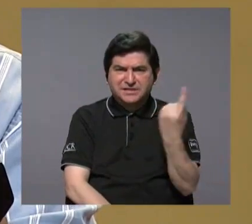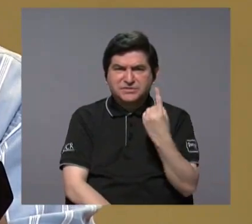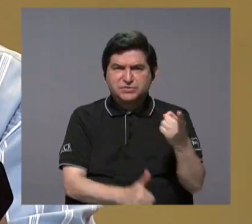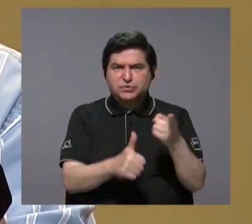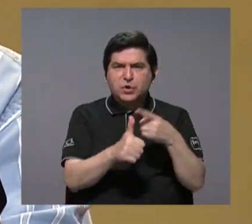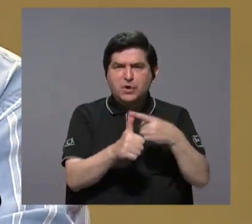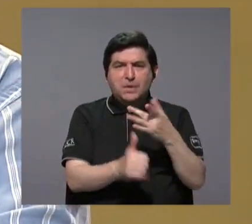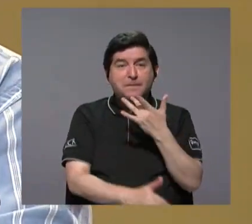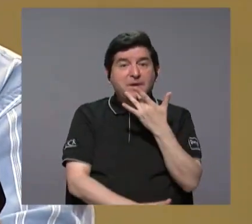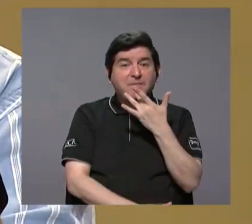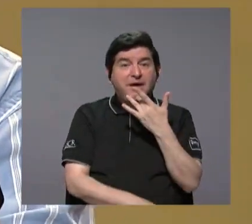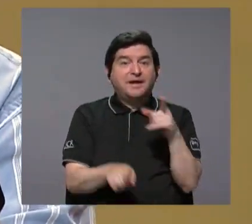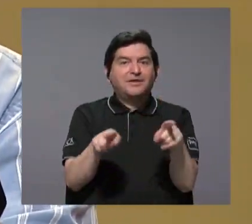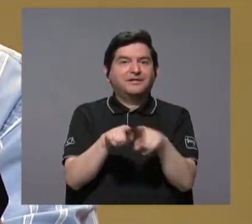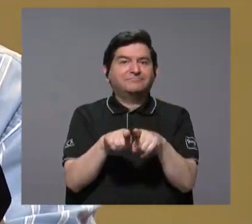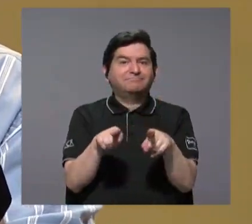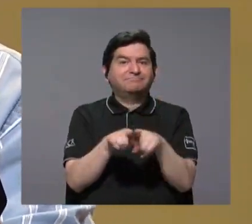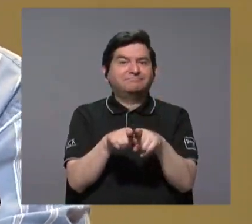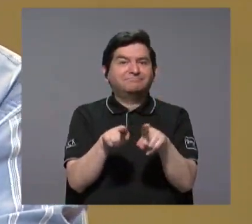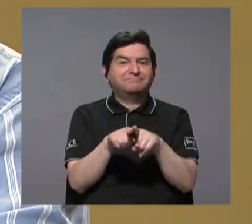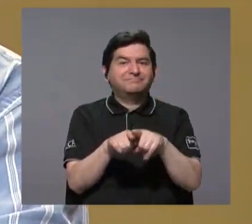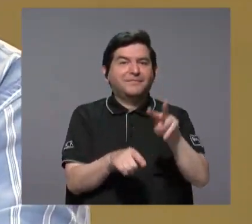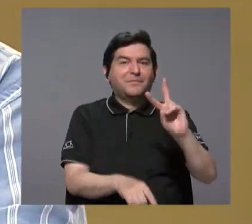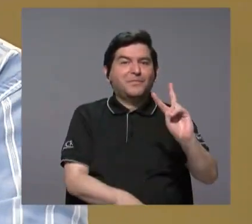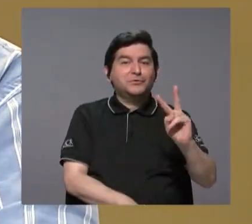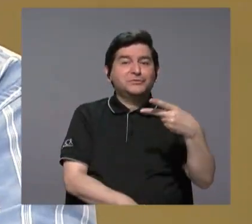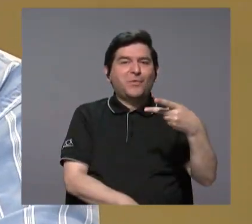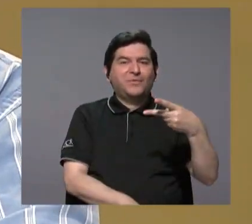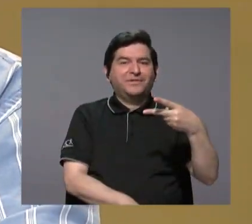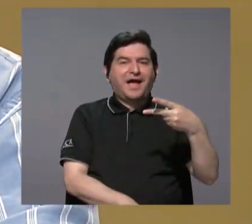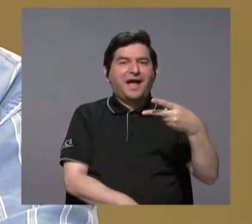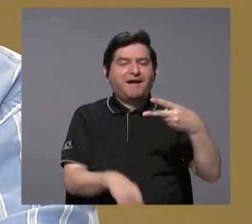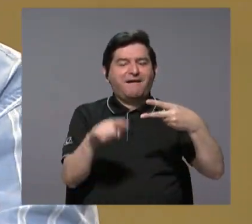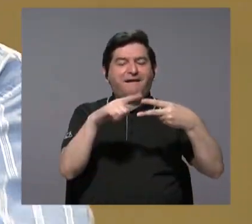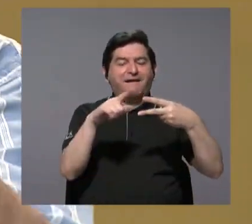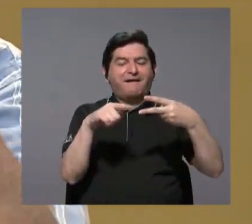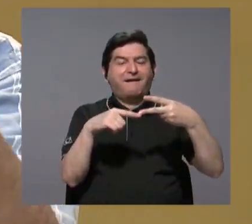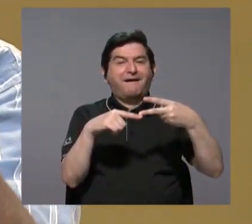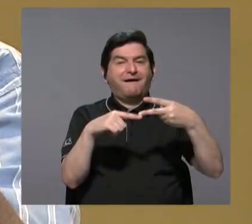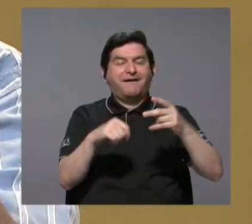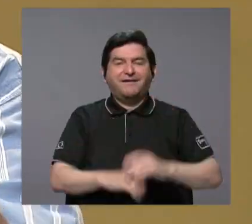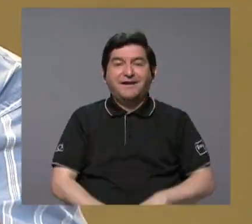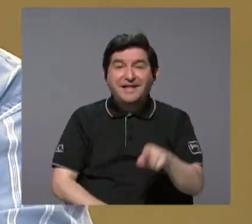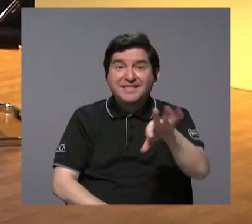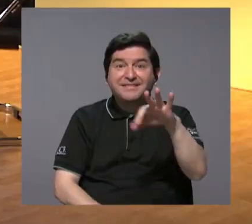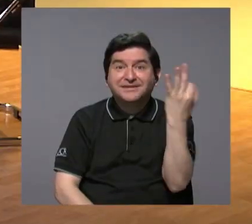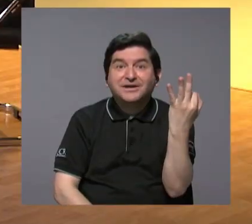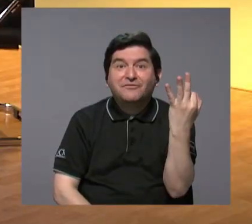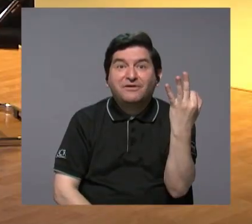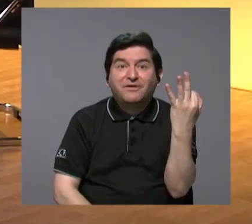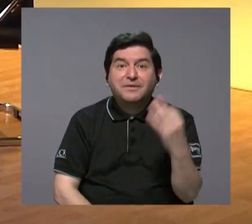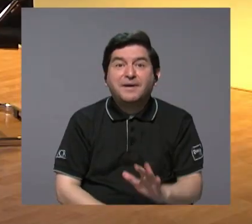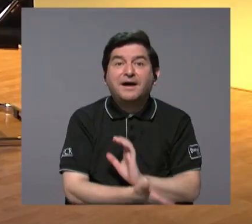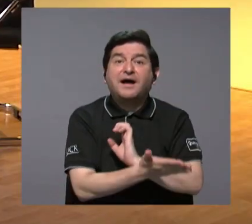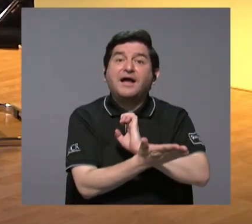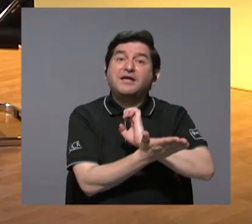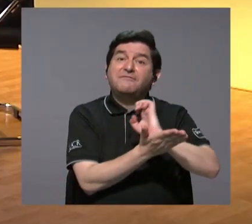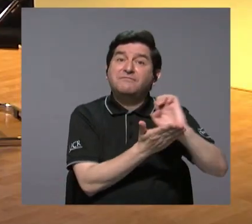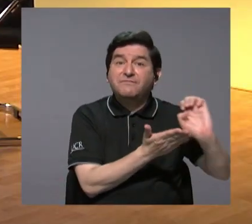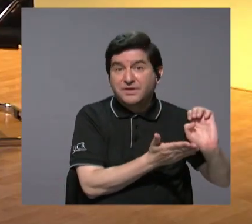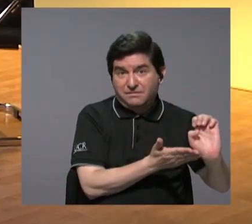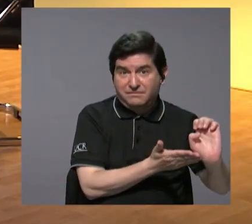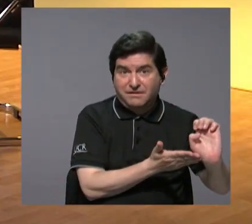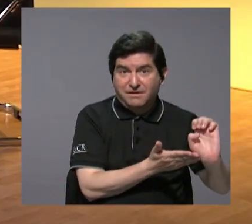primera preferencia, vota también por una segunda preferencia. Y con eso se evita